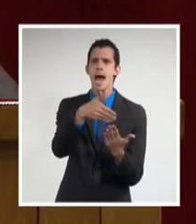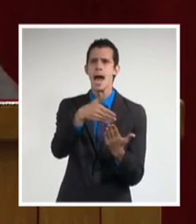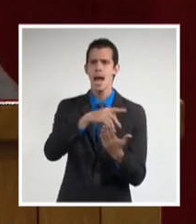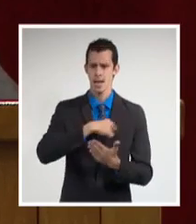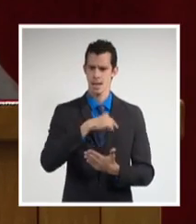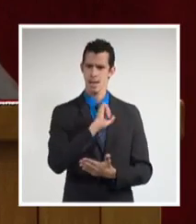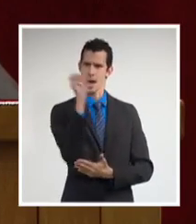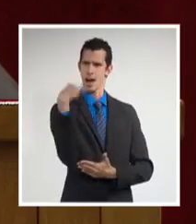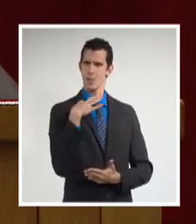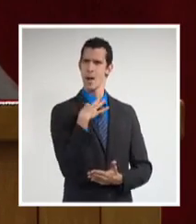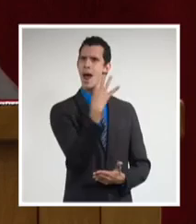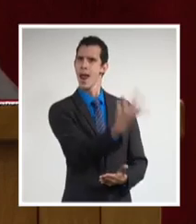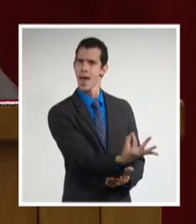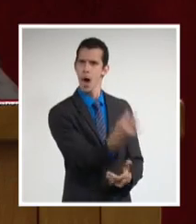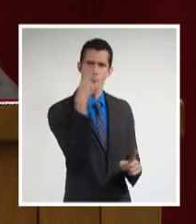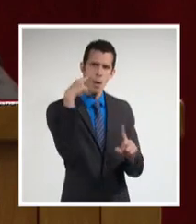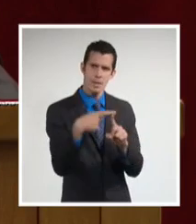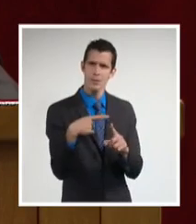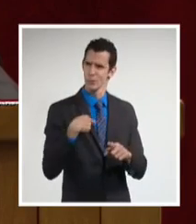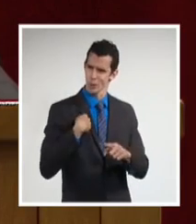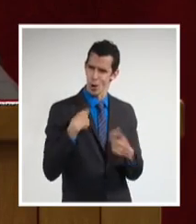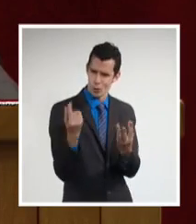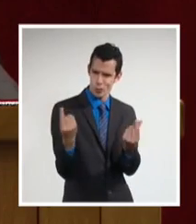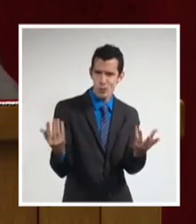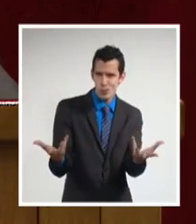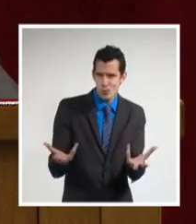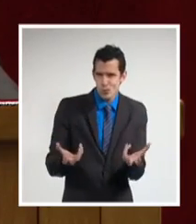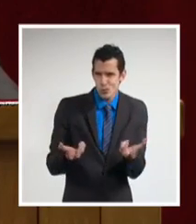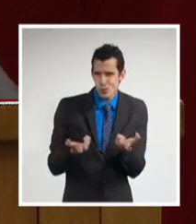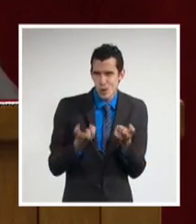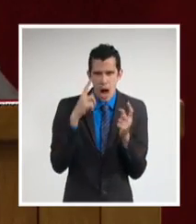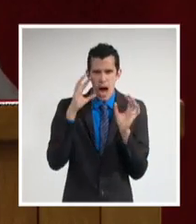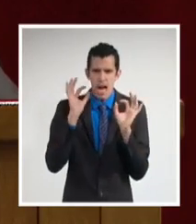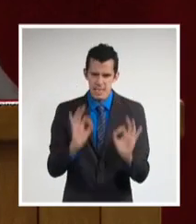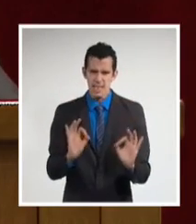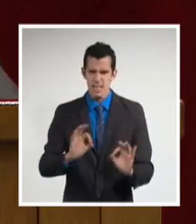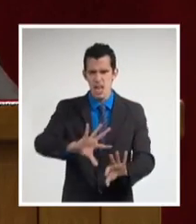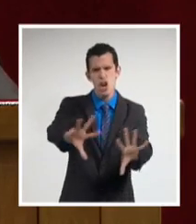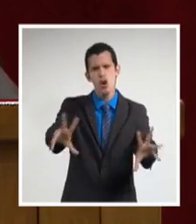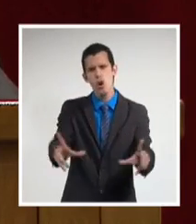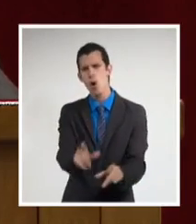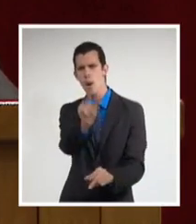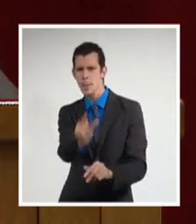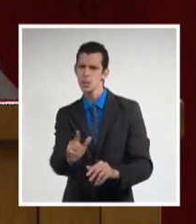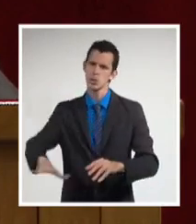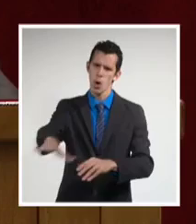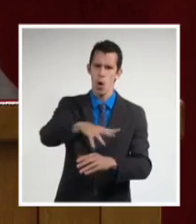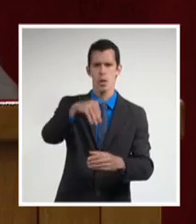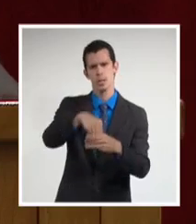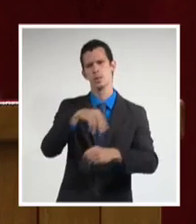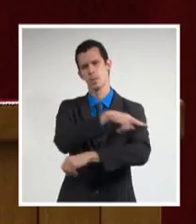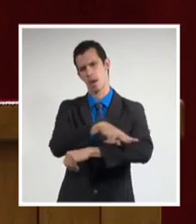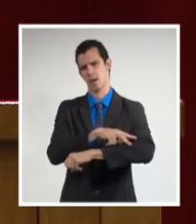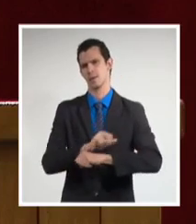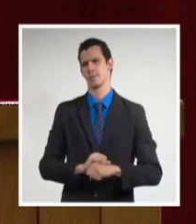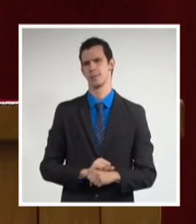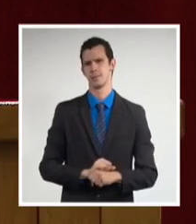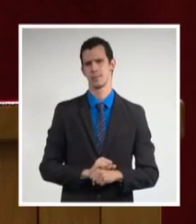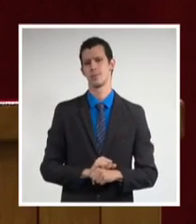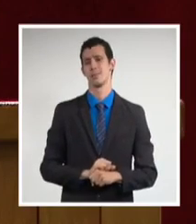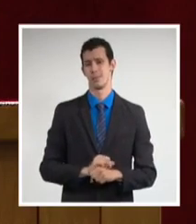esas naciones. Esa es nuestra visión, pero no cuestionamos lo que hacen otros soberanamente. La